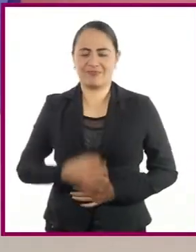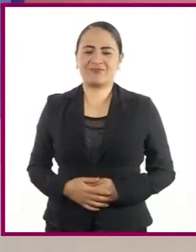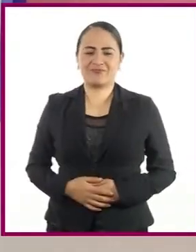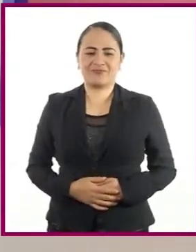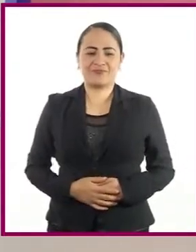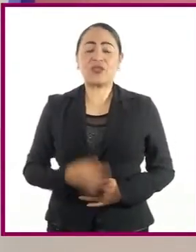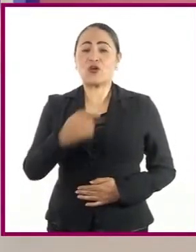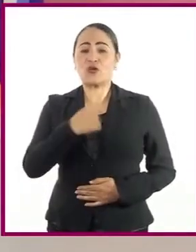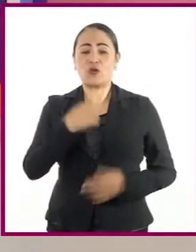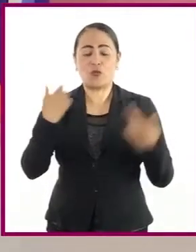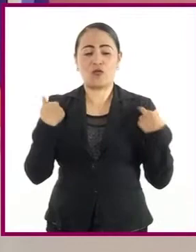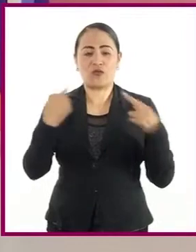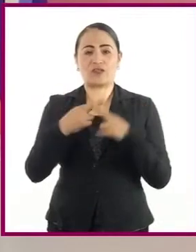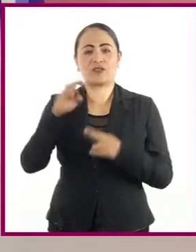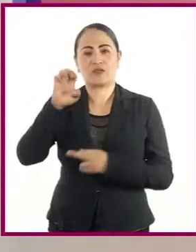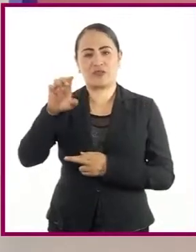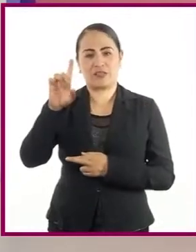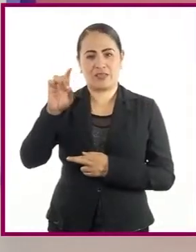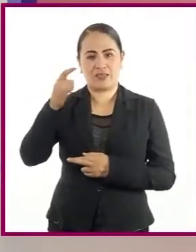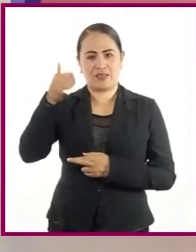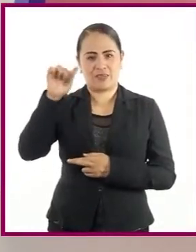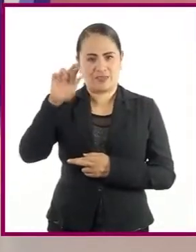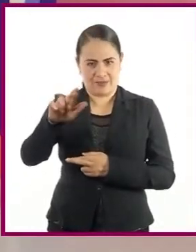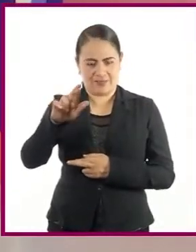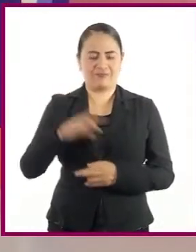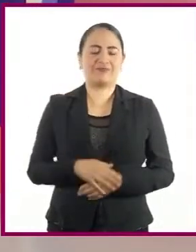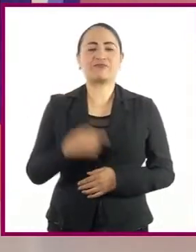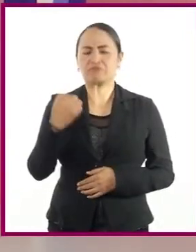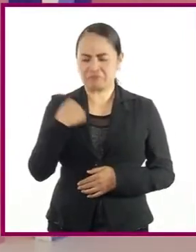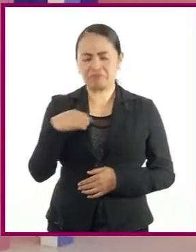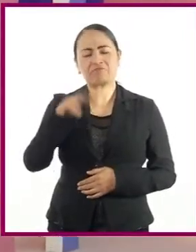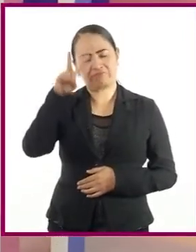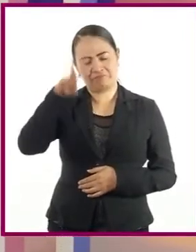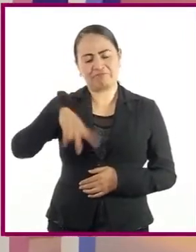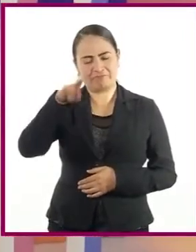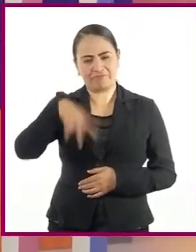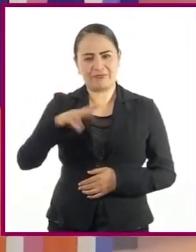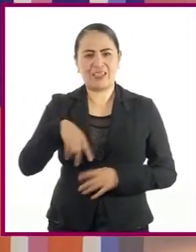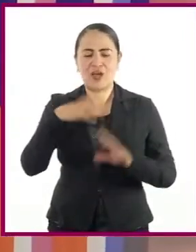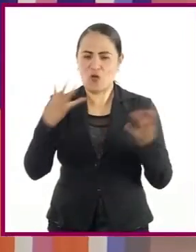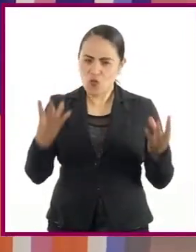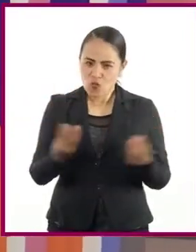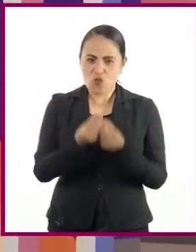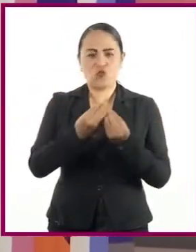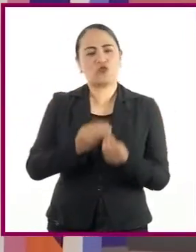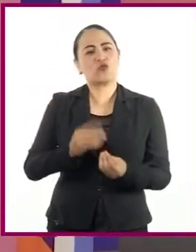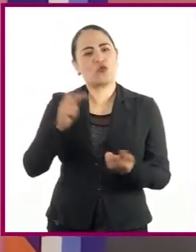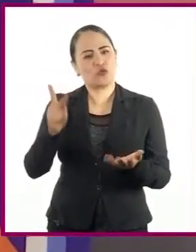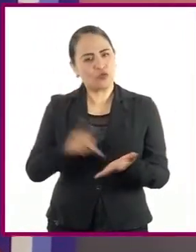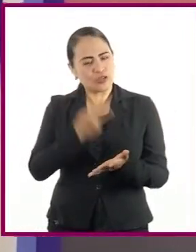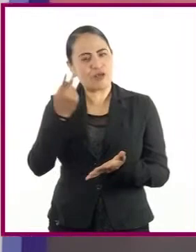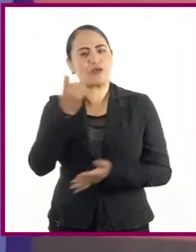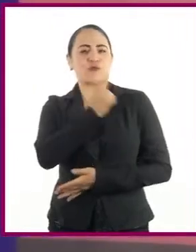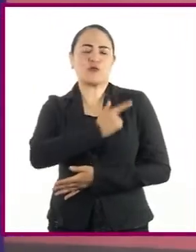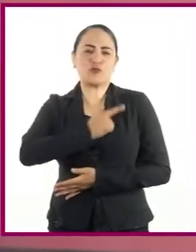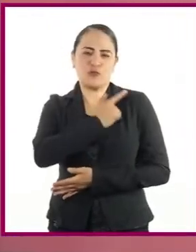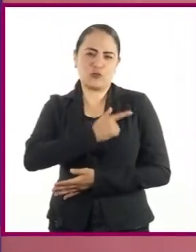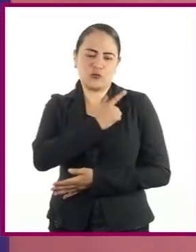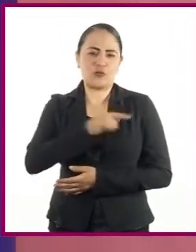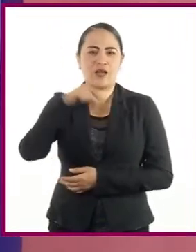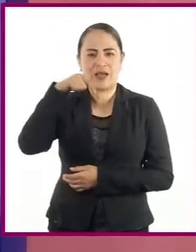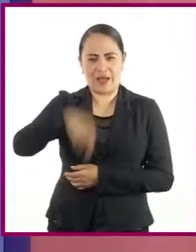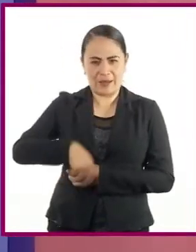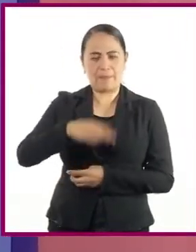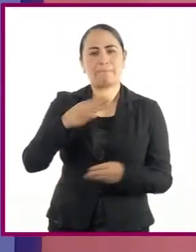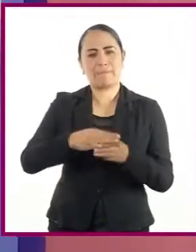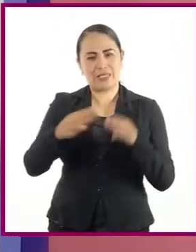Soy el profesor Edgar Ariel Corona Olvera y efectivamente, es un gusto encontrarnos por aquí en una sesión más de